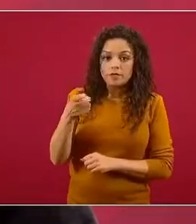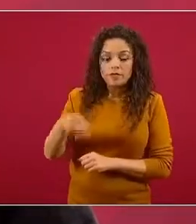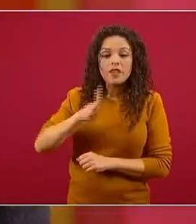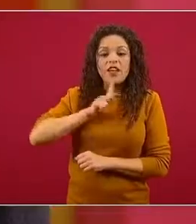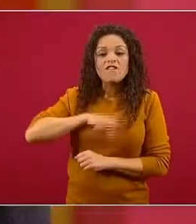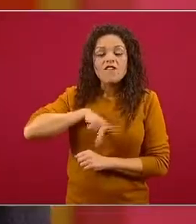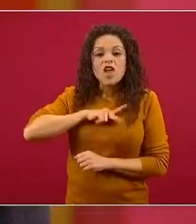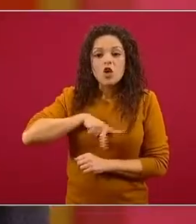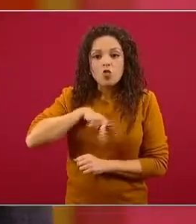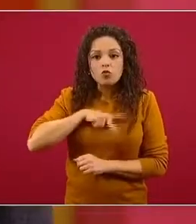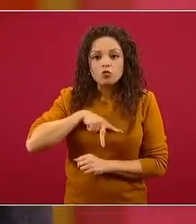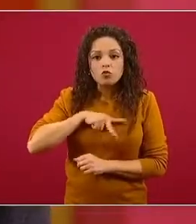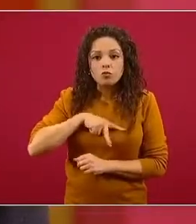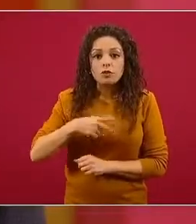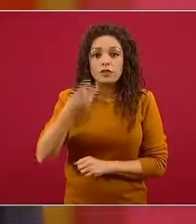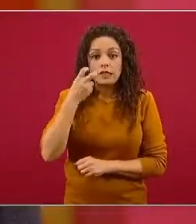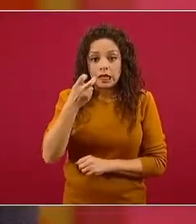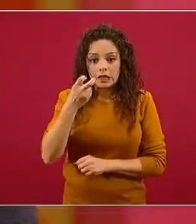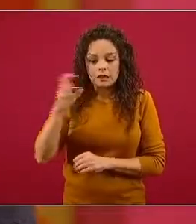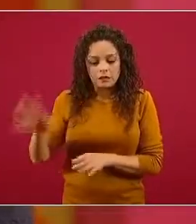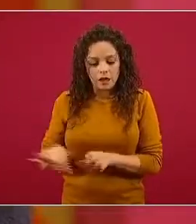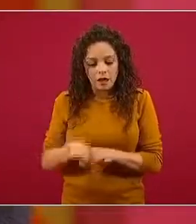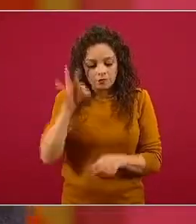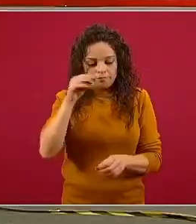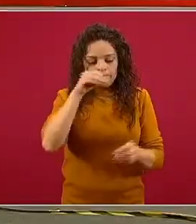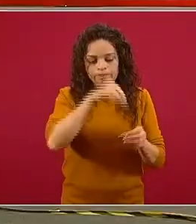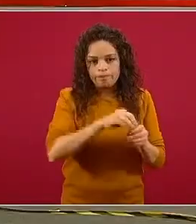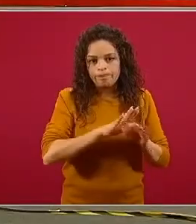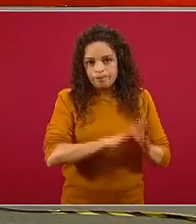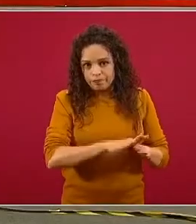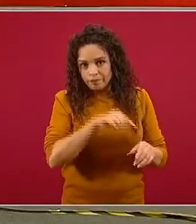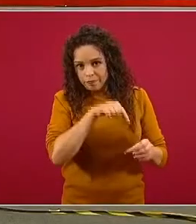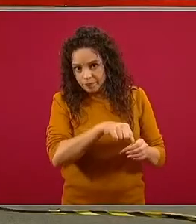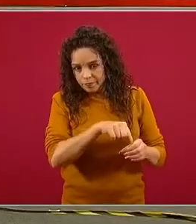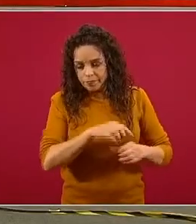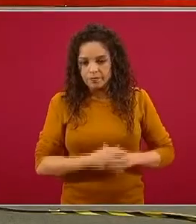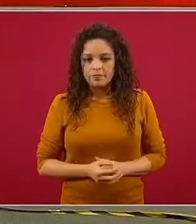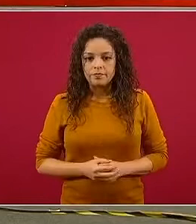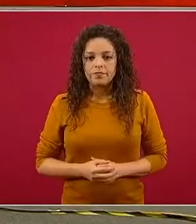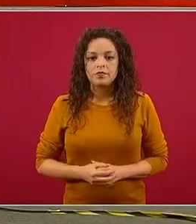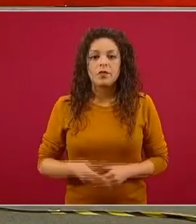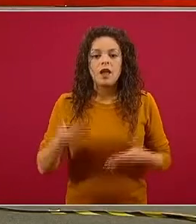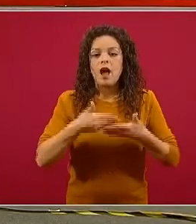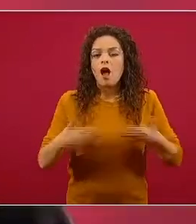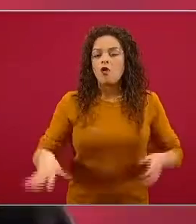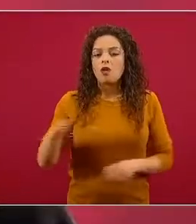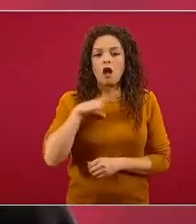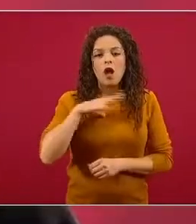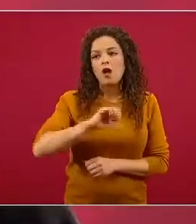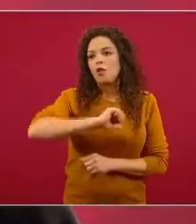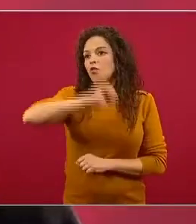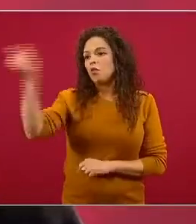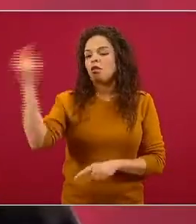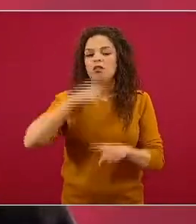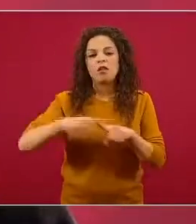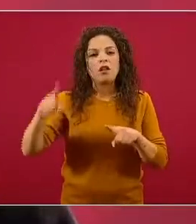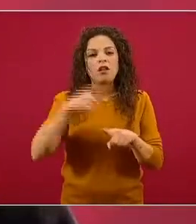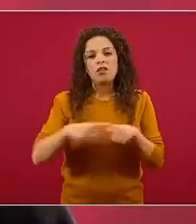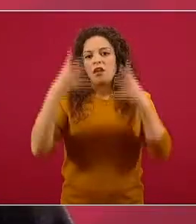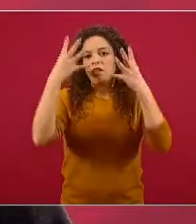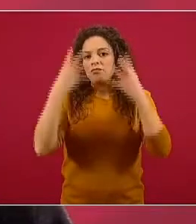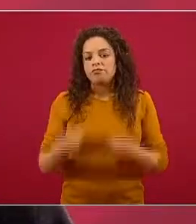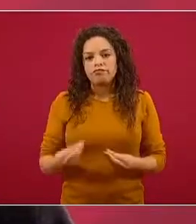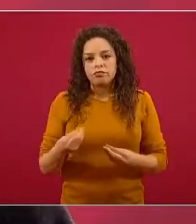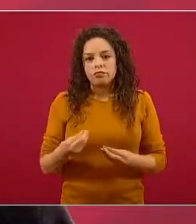que finalmente quedan atenuados. Hoy existen muchas otras tecnologías, incluidas las de